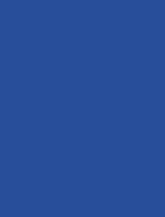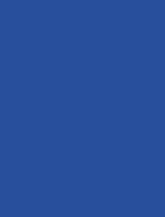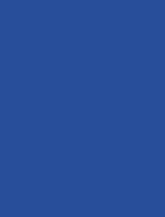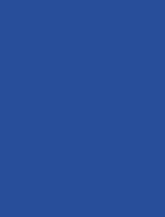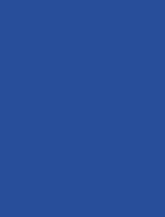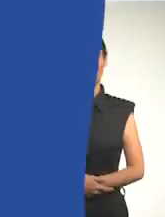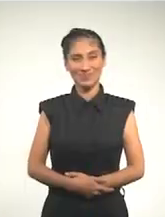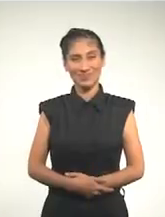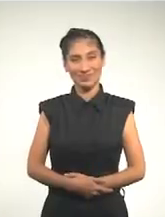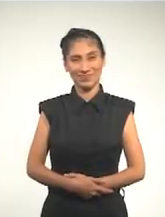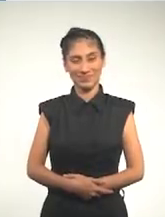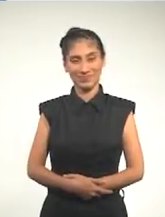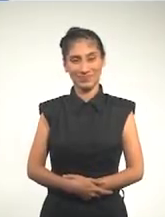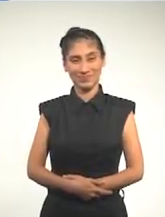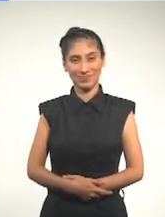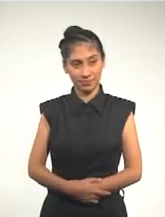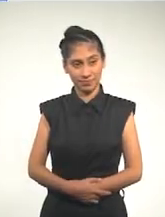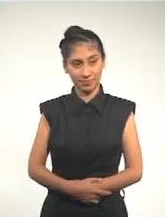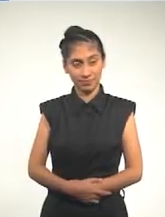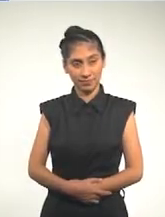Zoom.